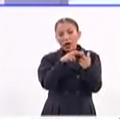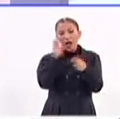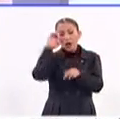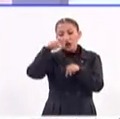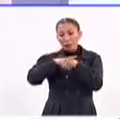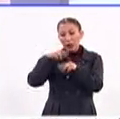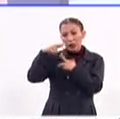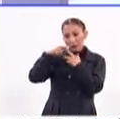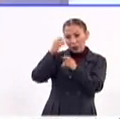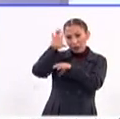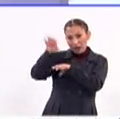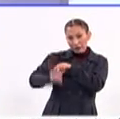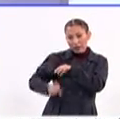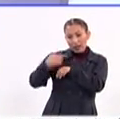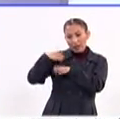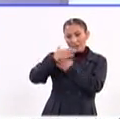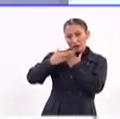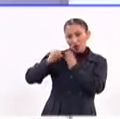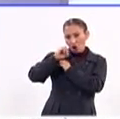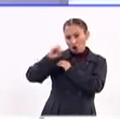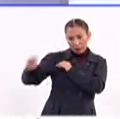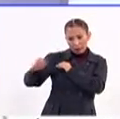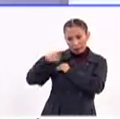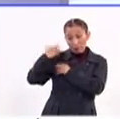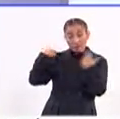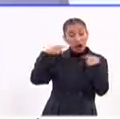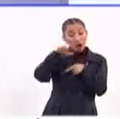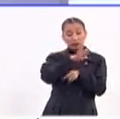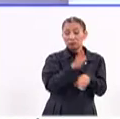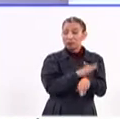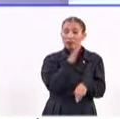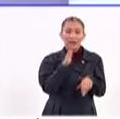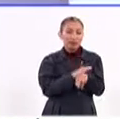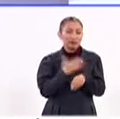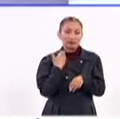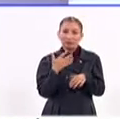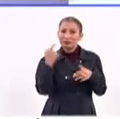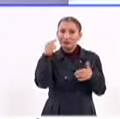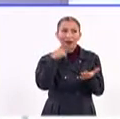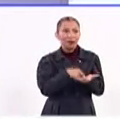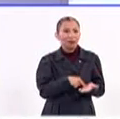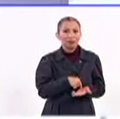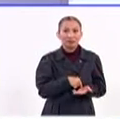y Estudios Regionales de África y Medio Oriente. Y los profesores son excelentes.